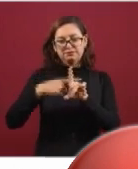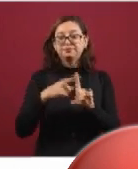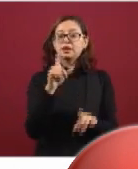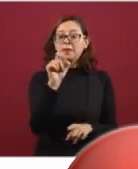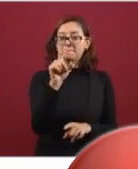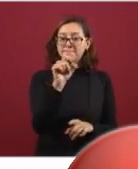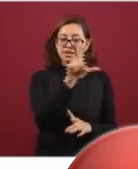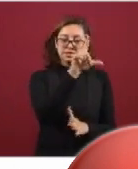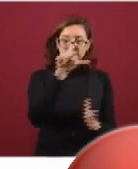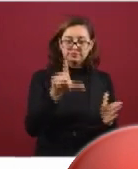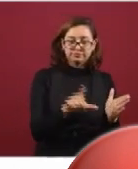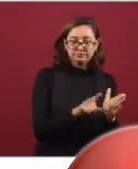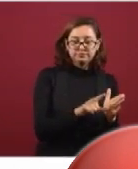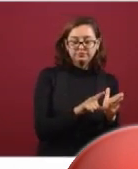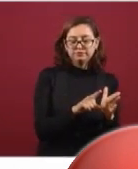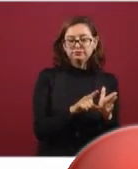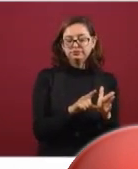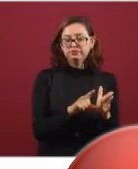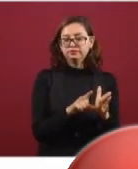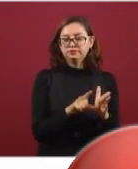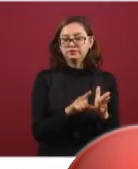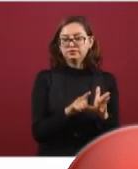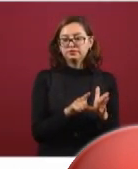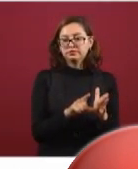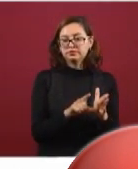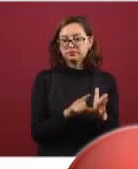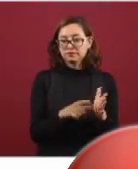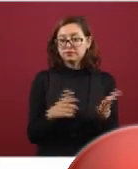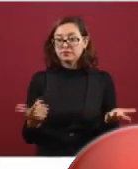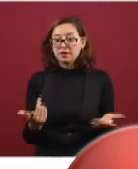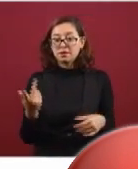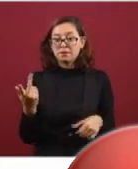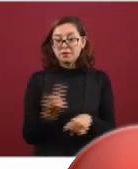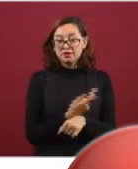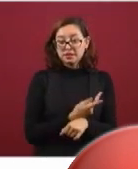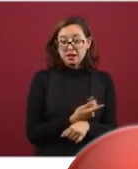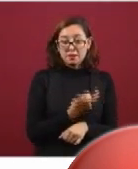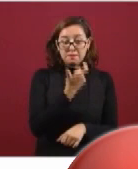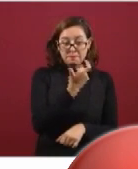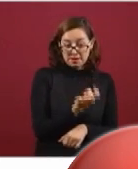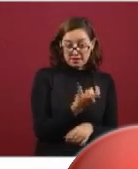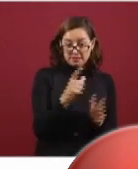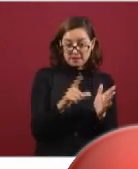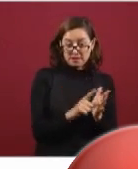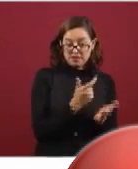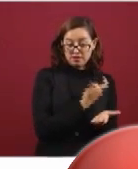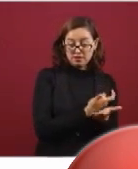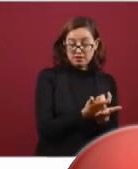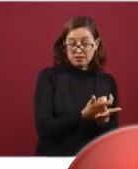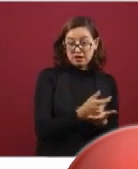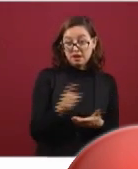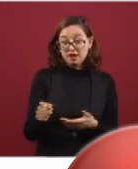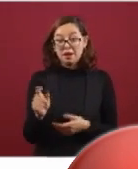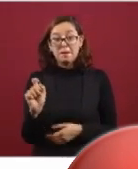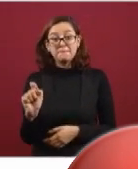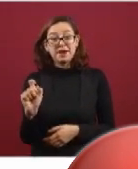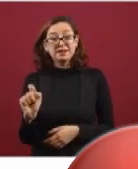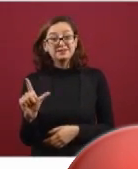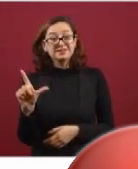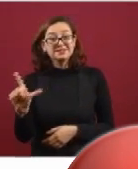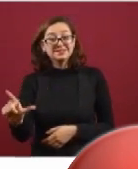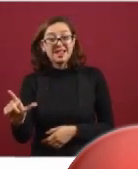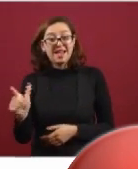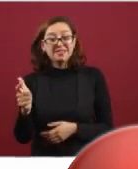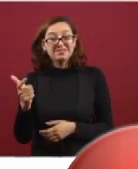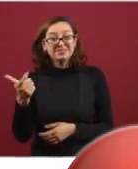20 litros, pero en lugar de cobrarles 20 litros, les están cobrando 27